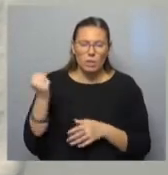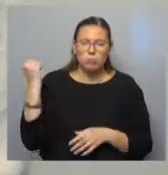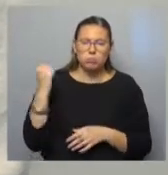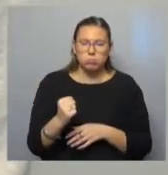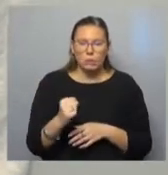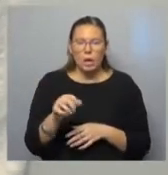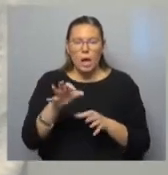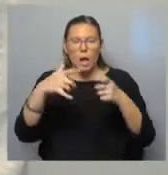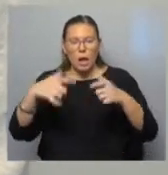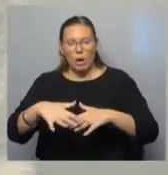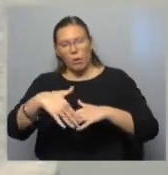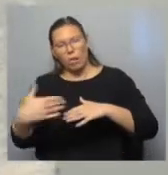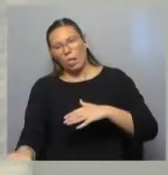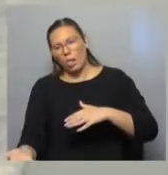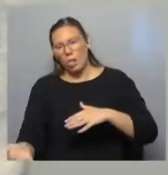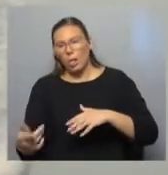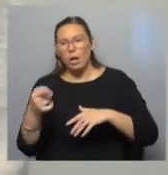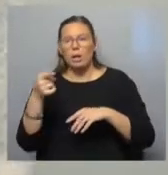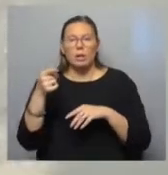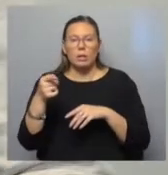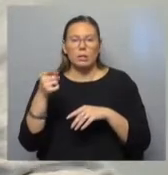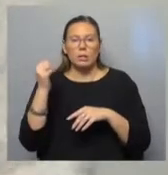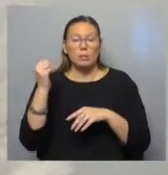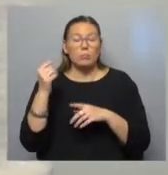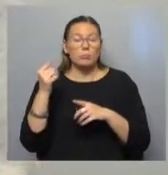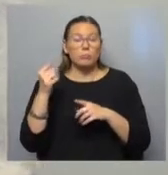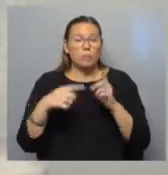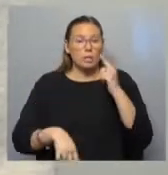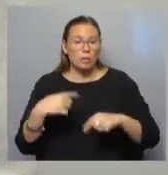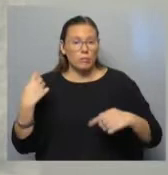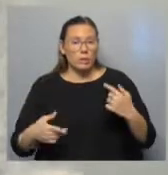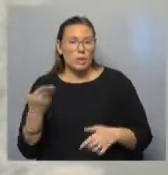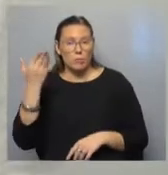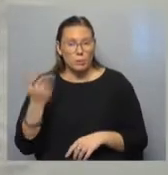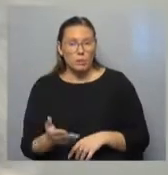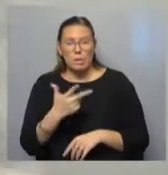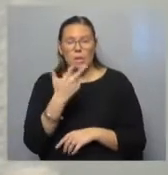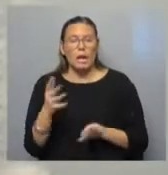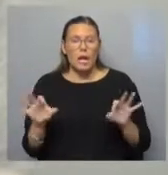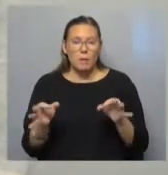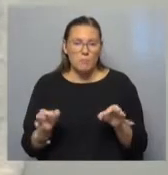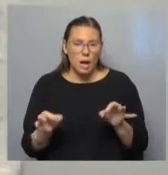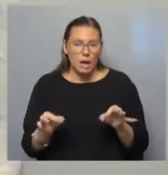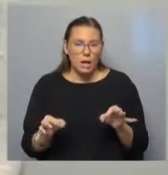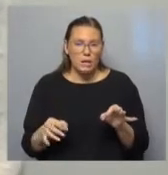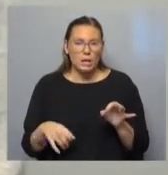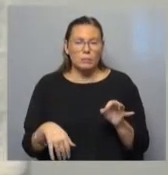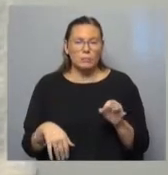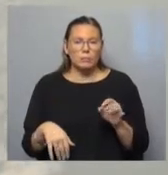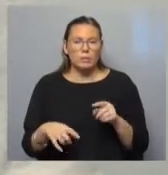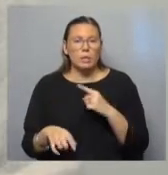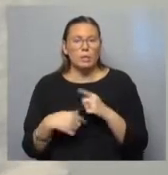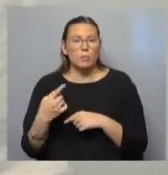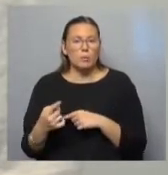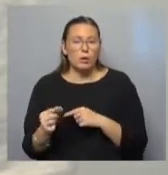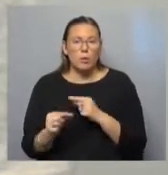asesinada al borde de un lago. Y a partir de ahí surgieron varios personajes también, 3 hermanas, una cosa más chejoviana. Y a partir